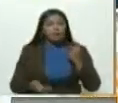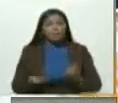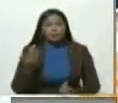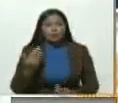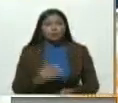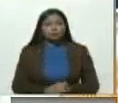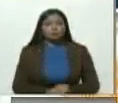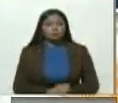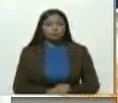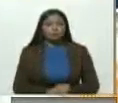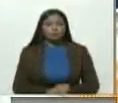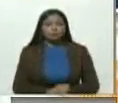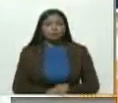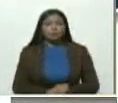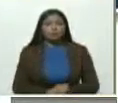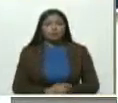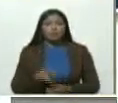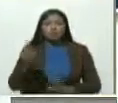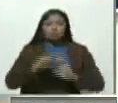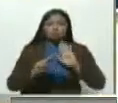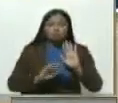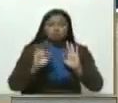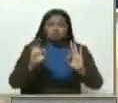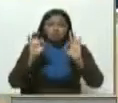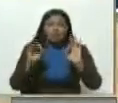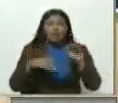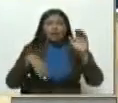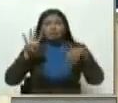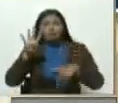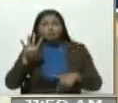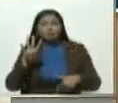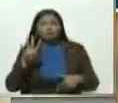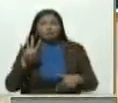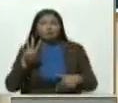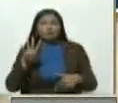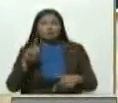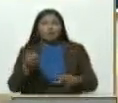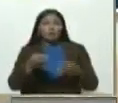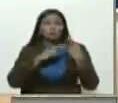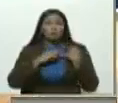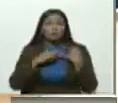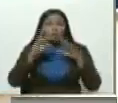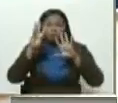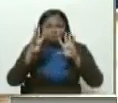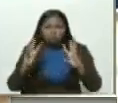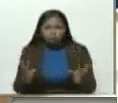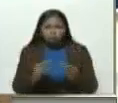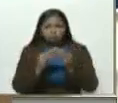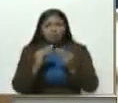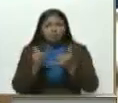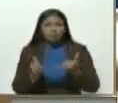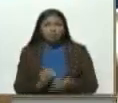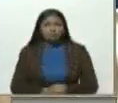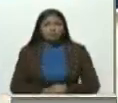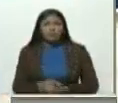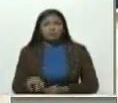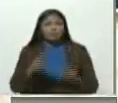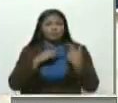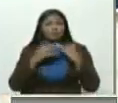importantes y sobre esos hitos definimos 14 tareas deducidas. Esas tareas